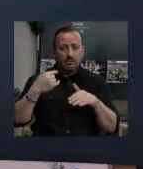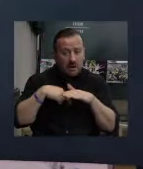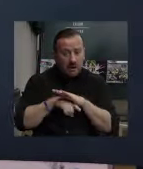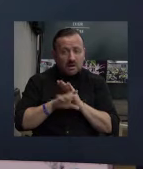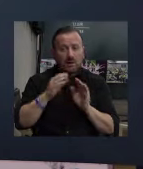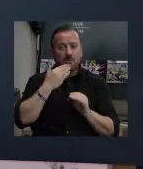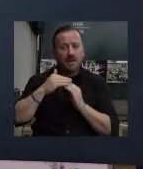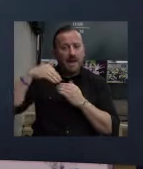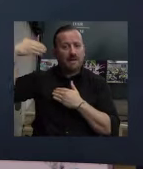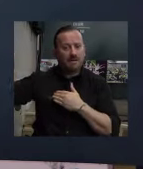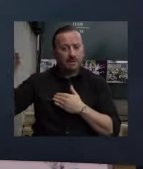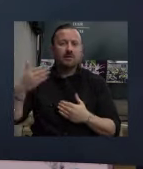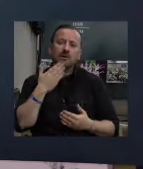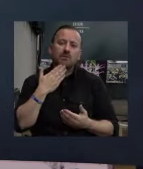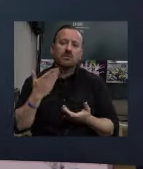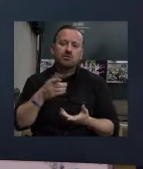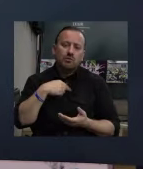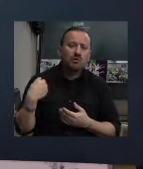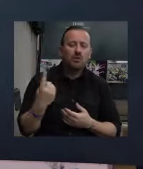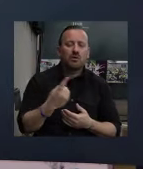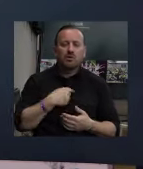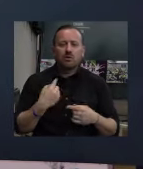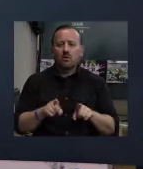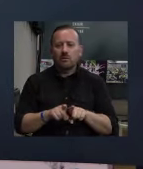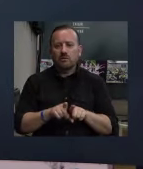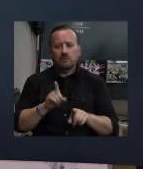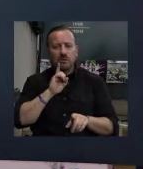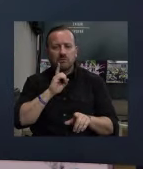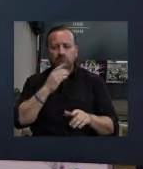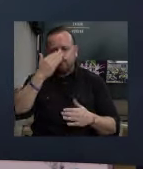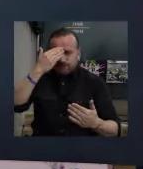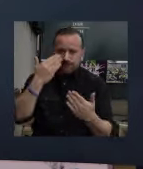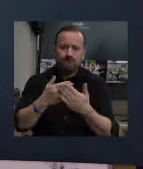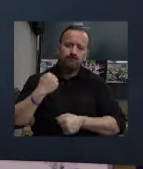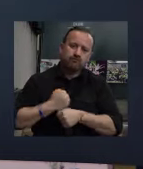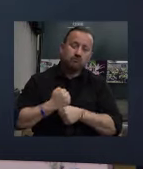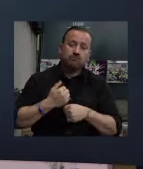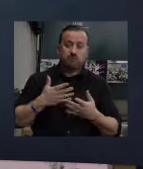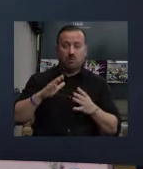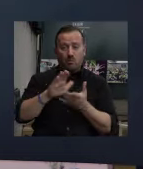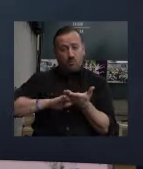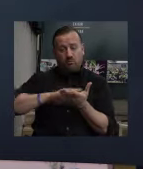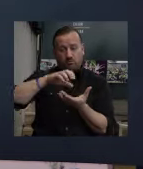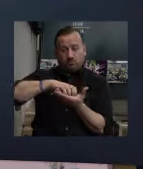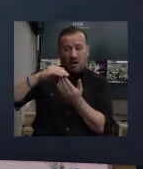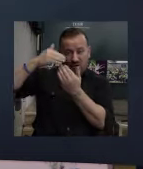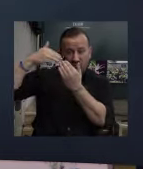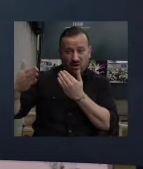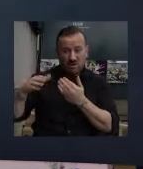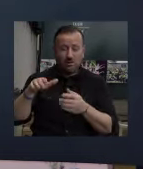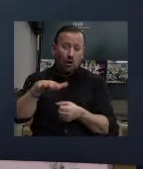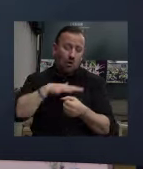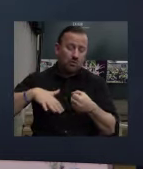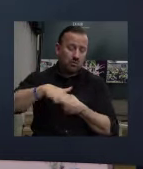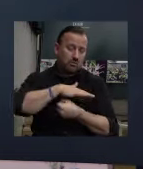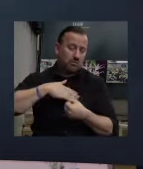como externos que nosotros que nosotros enfrentamos Así externamente en nuestro contexto más inmediato